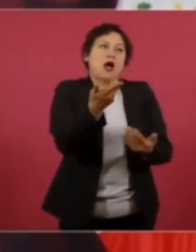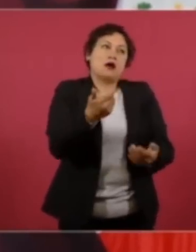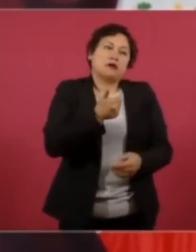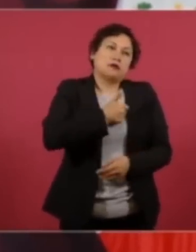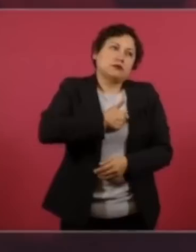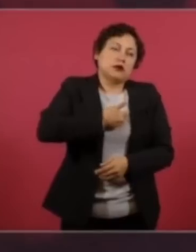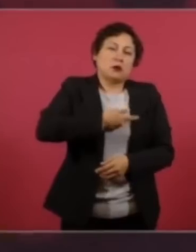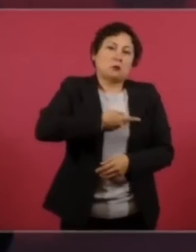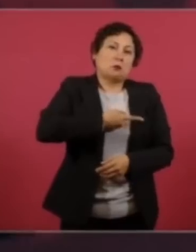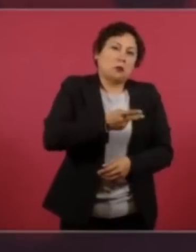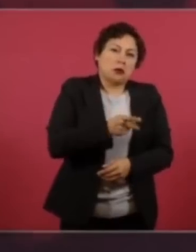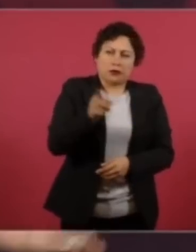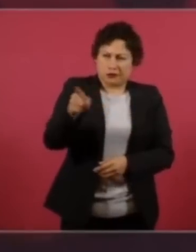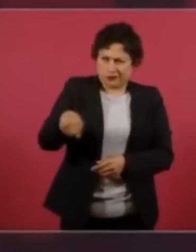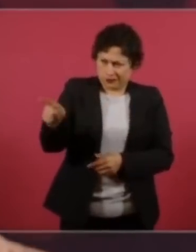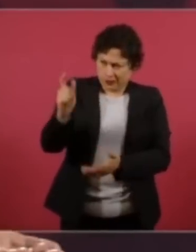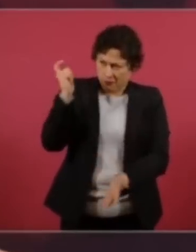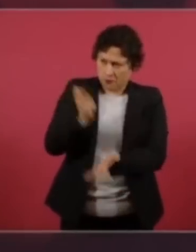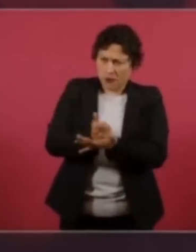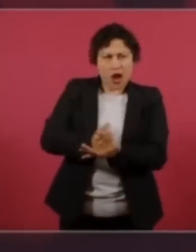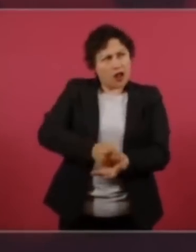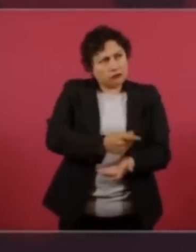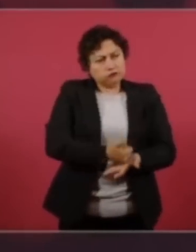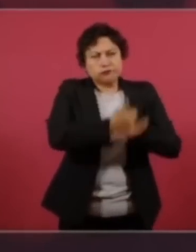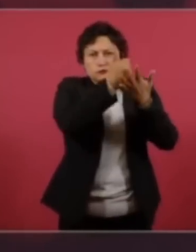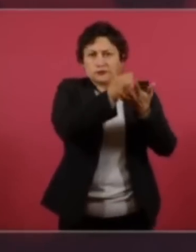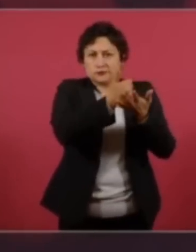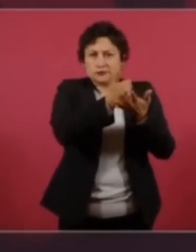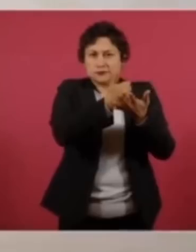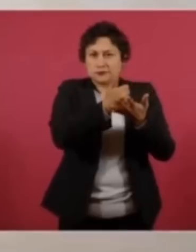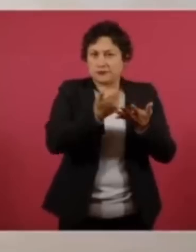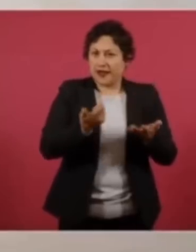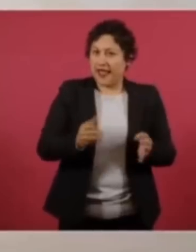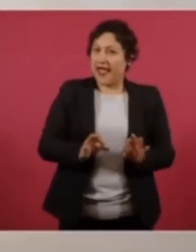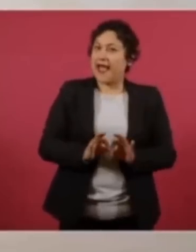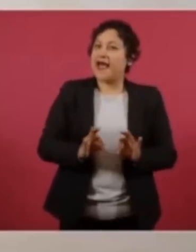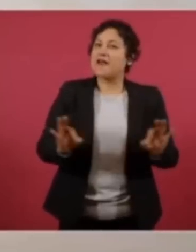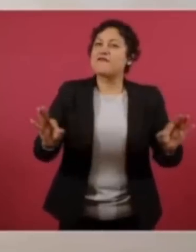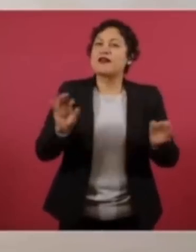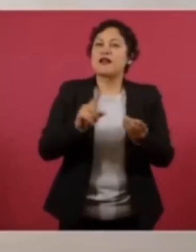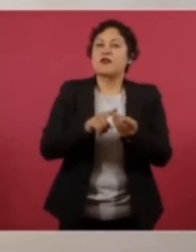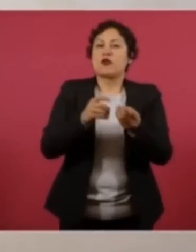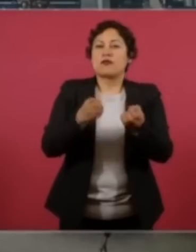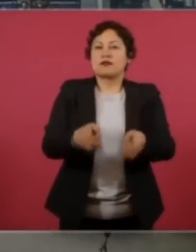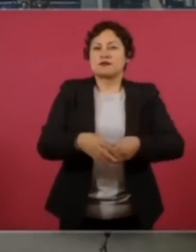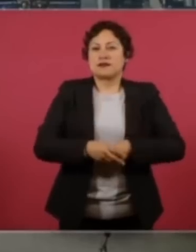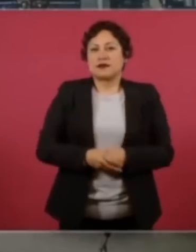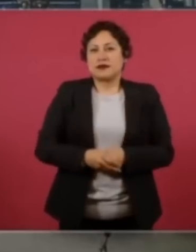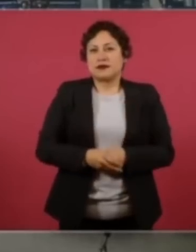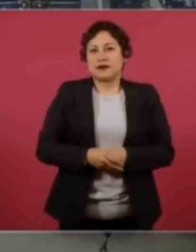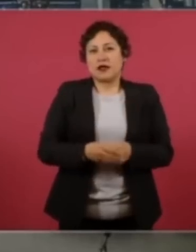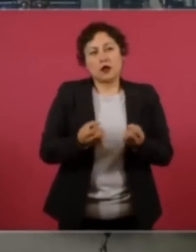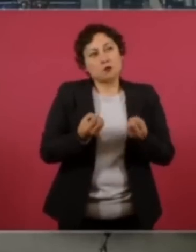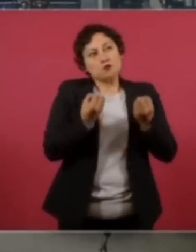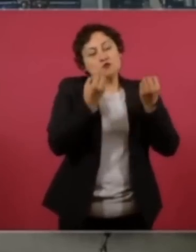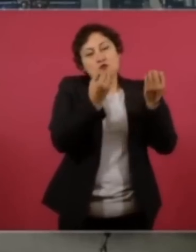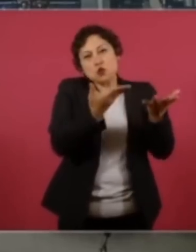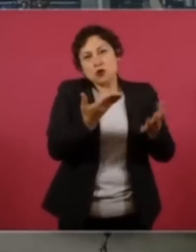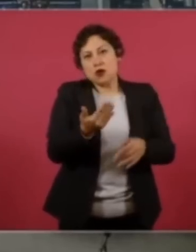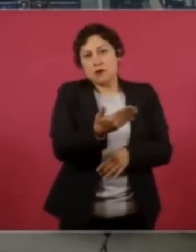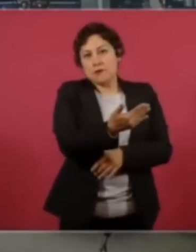aplicaron, oye, enséñalos a pescar, no les des pez, porque no